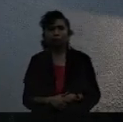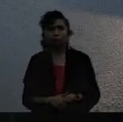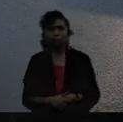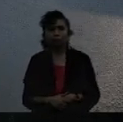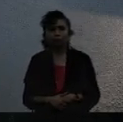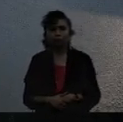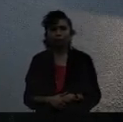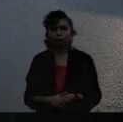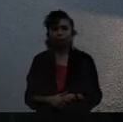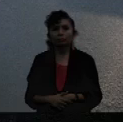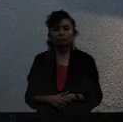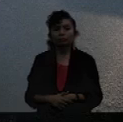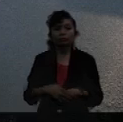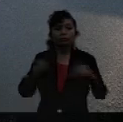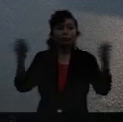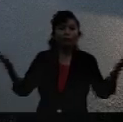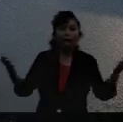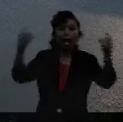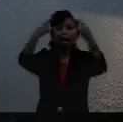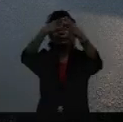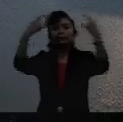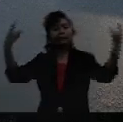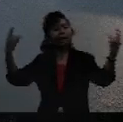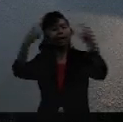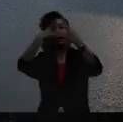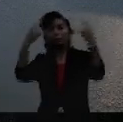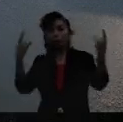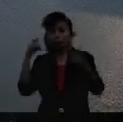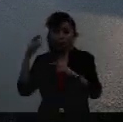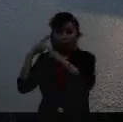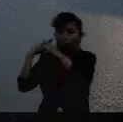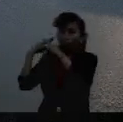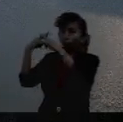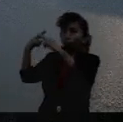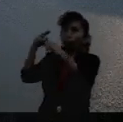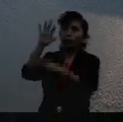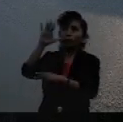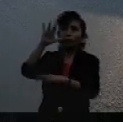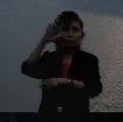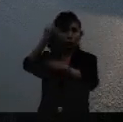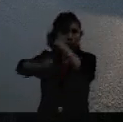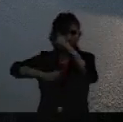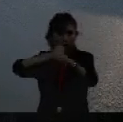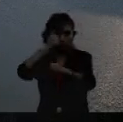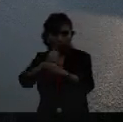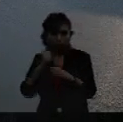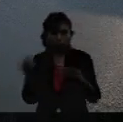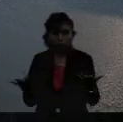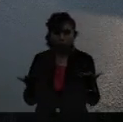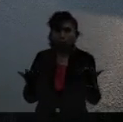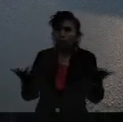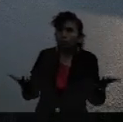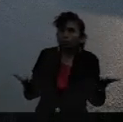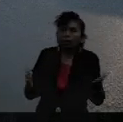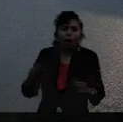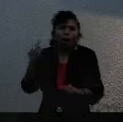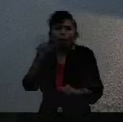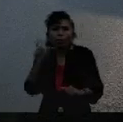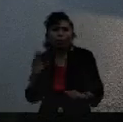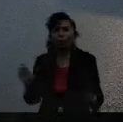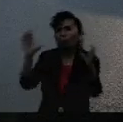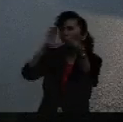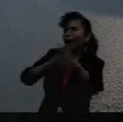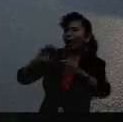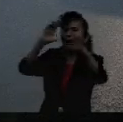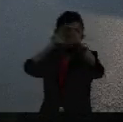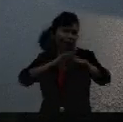también y hablo de la historia viva de estos 50 años y cada vez que hay un evento y cantamos y